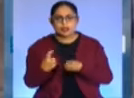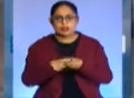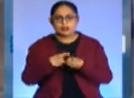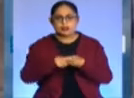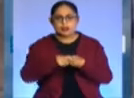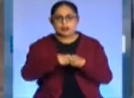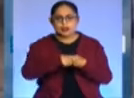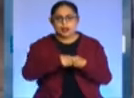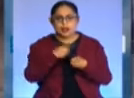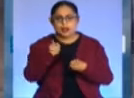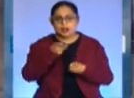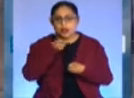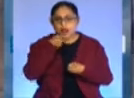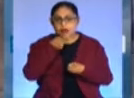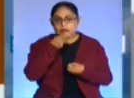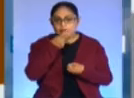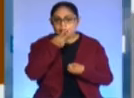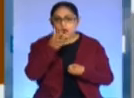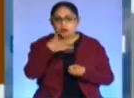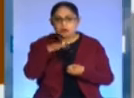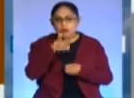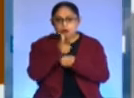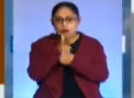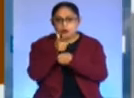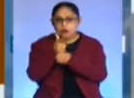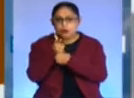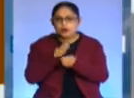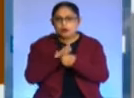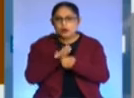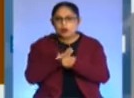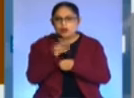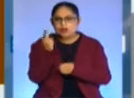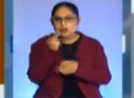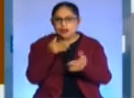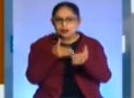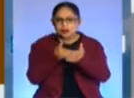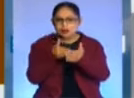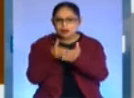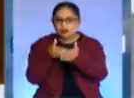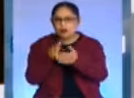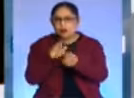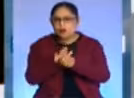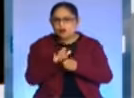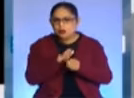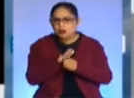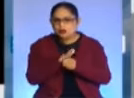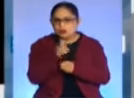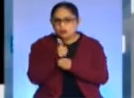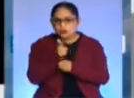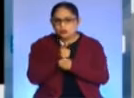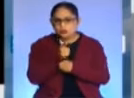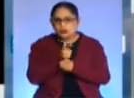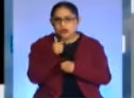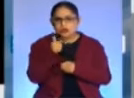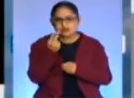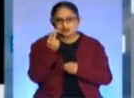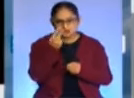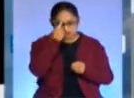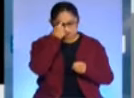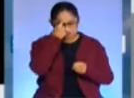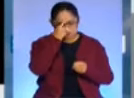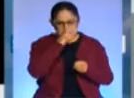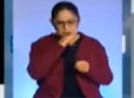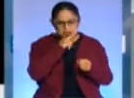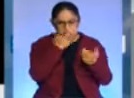sector. En su intervención dijo que se buscará identificar las necesidades y barreras a las que se enfrentan estas personas y poder encontrar mecanismos y reformas que